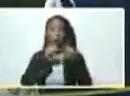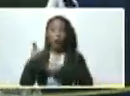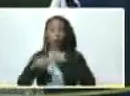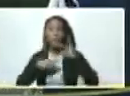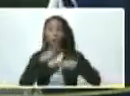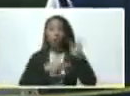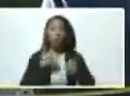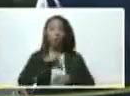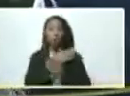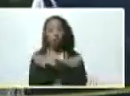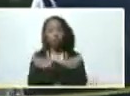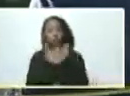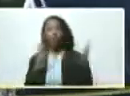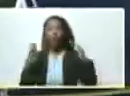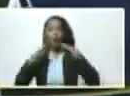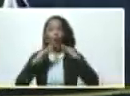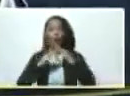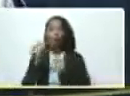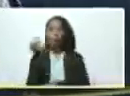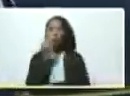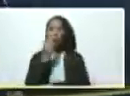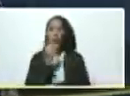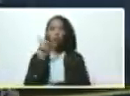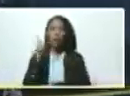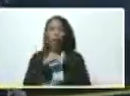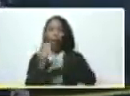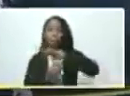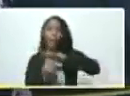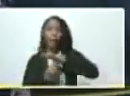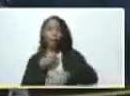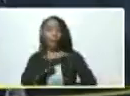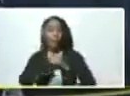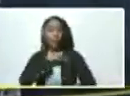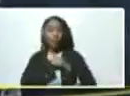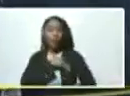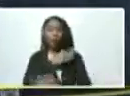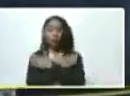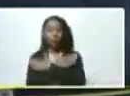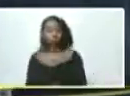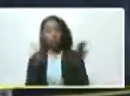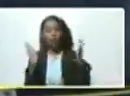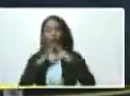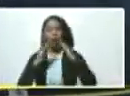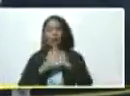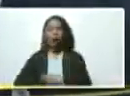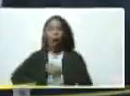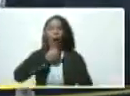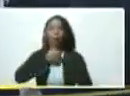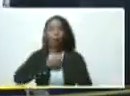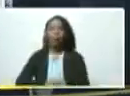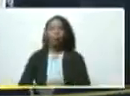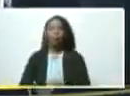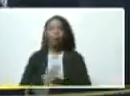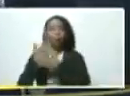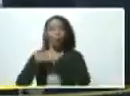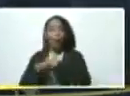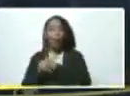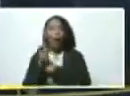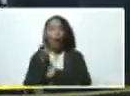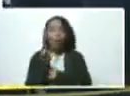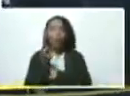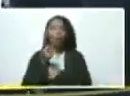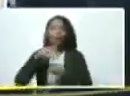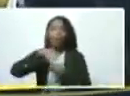producción colaboramos con la Casa de Alimentación que está en la base de Misión, colaboramos con la Casa de los Abuelos, sacamos ají,